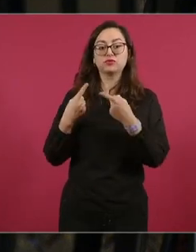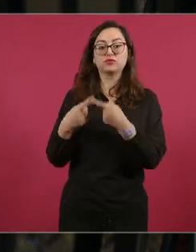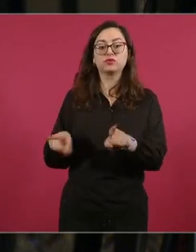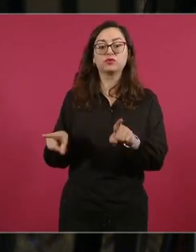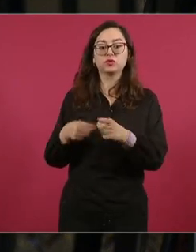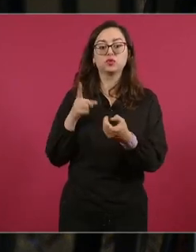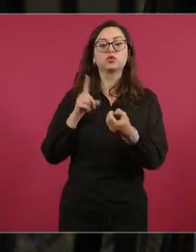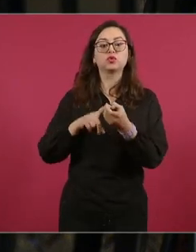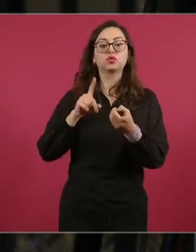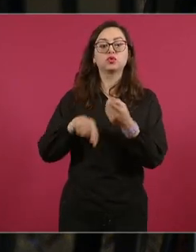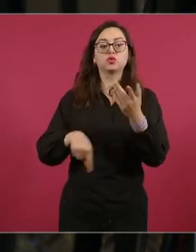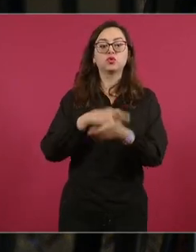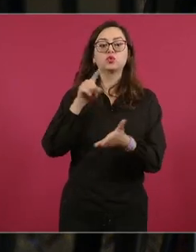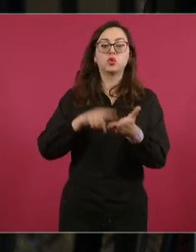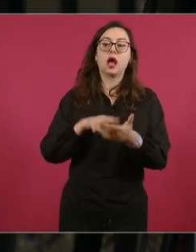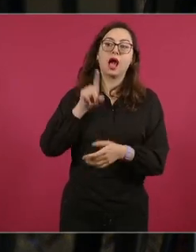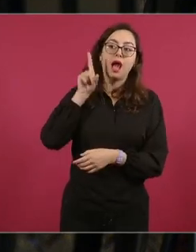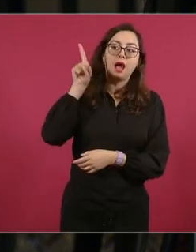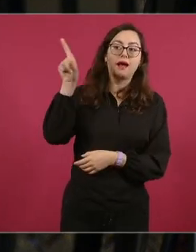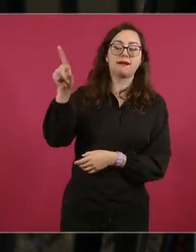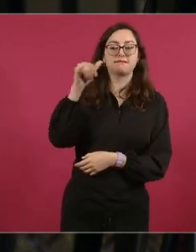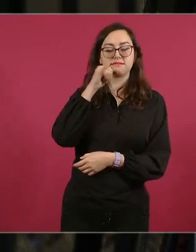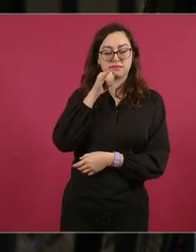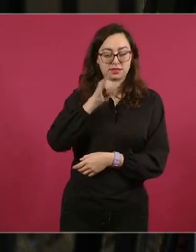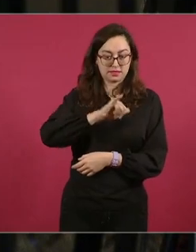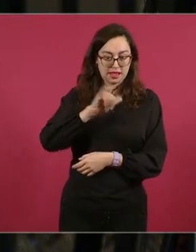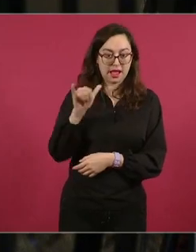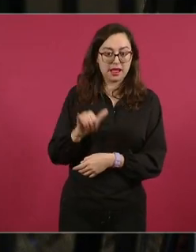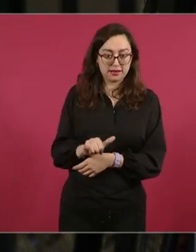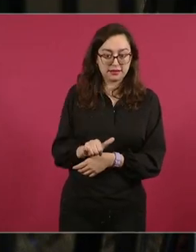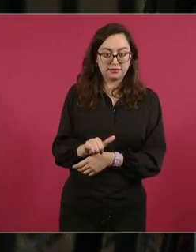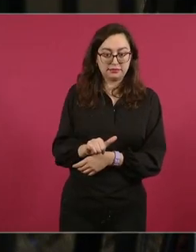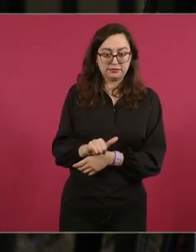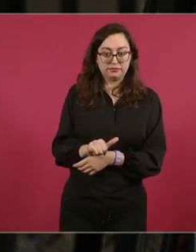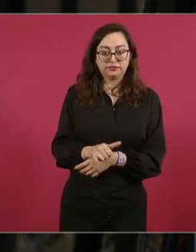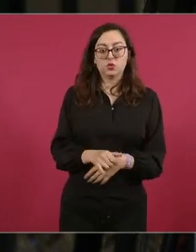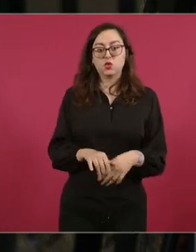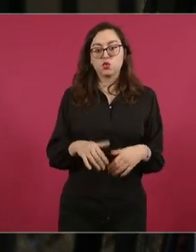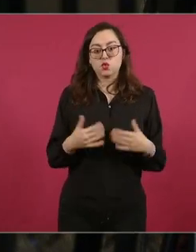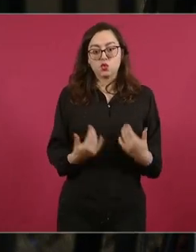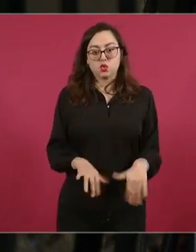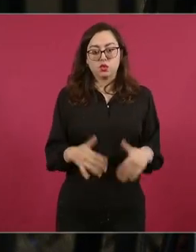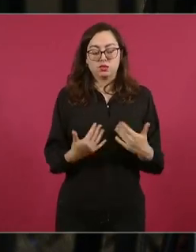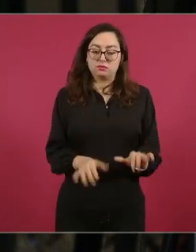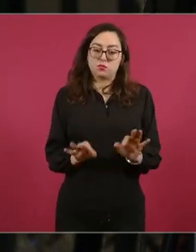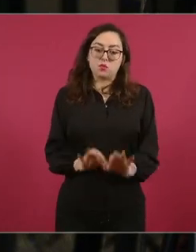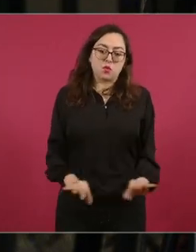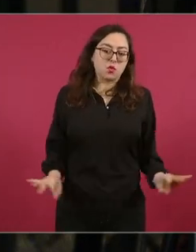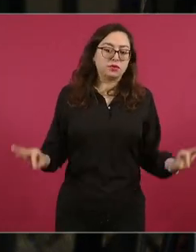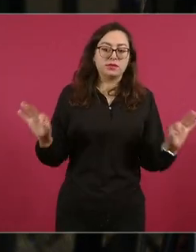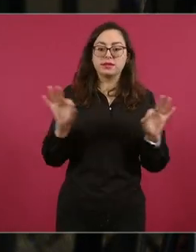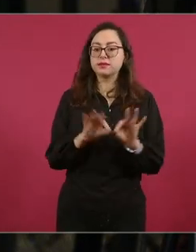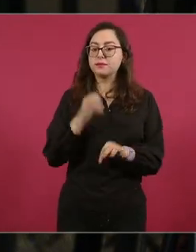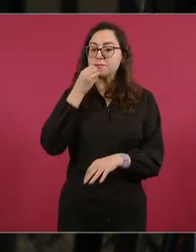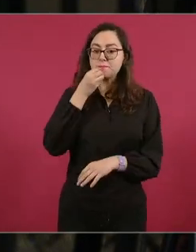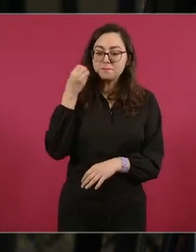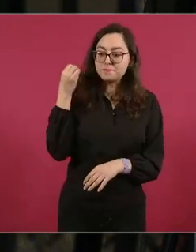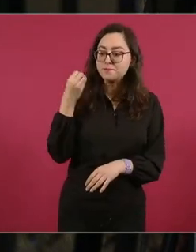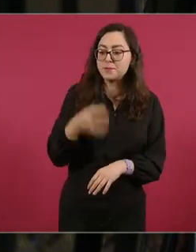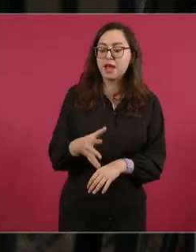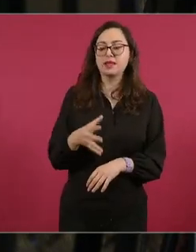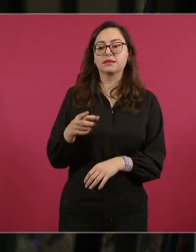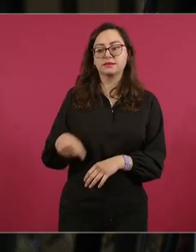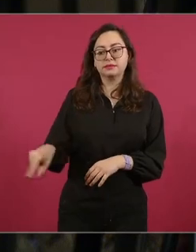va a desarrollar en Italia, en Giulianova, Italia. Es una ocasión así como muy particular, única, un